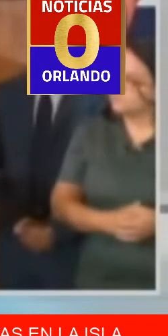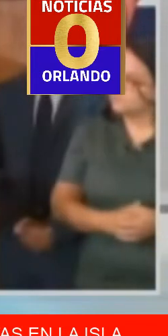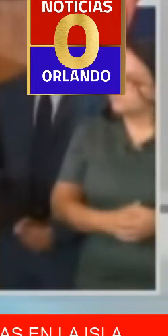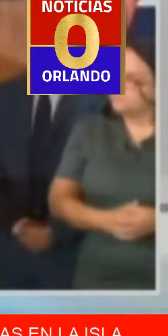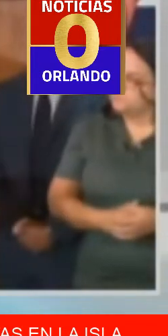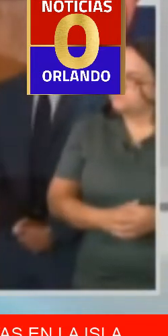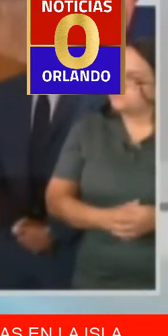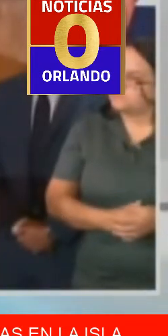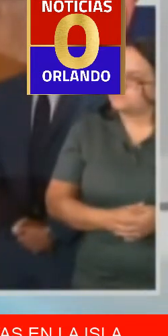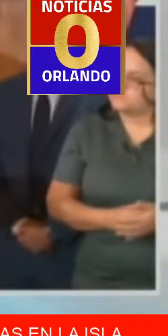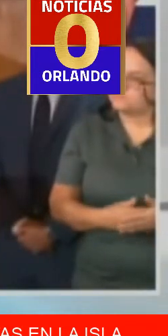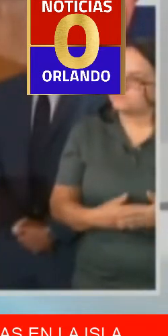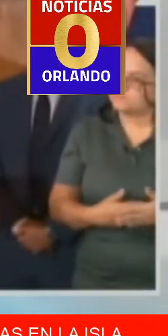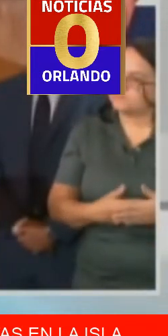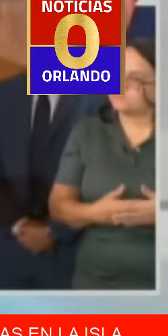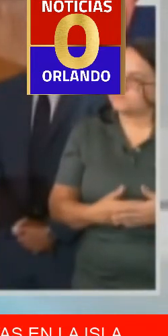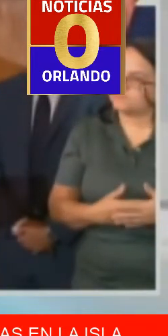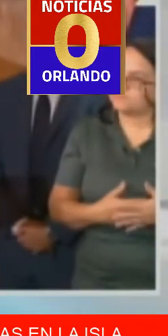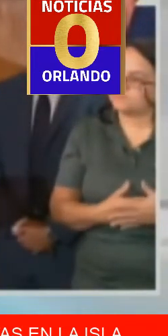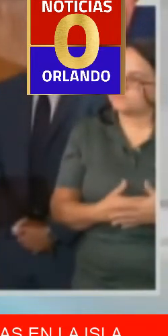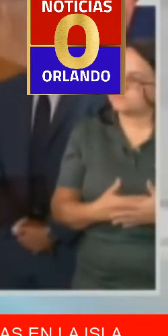necesario